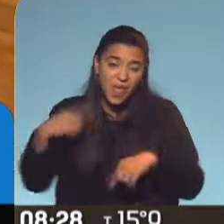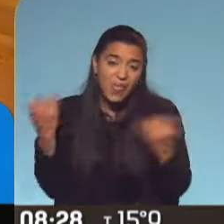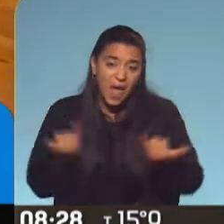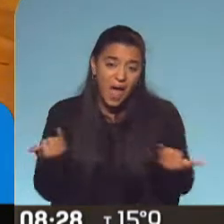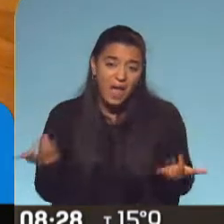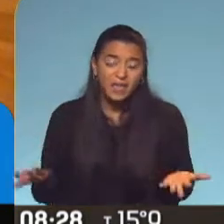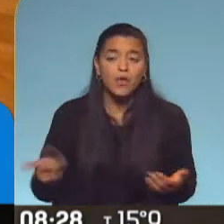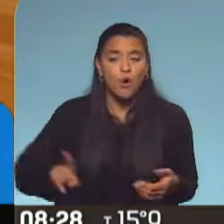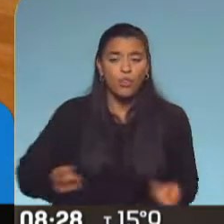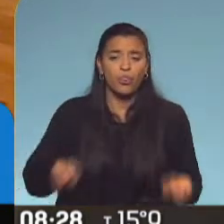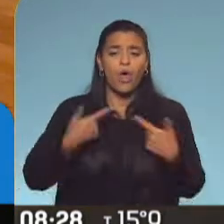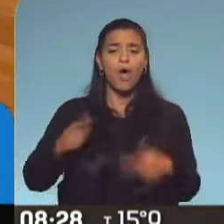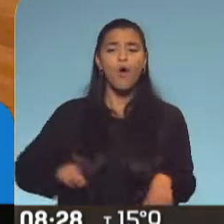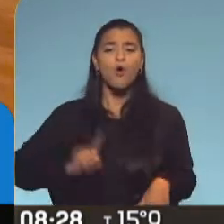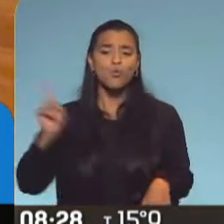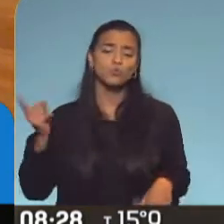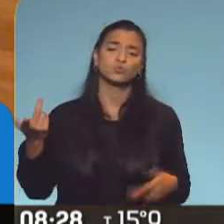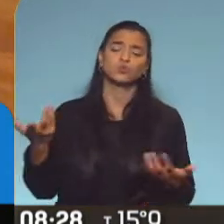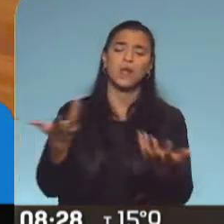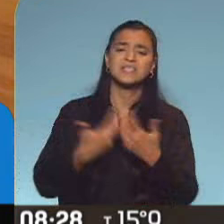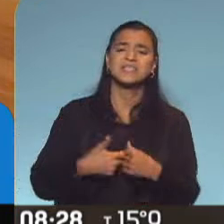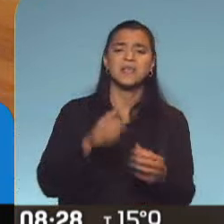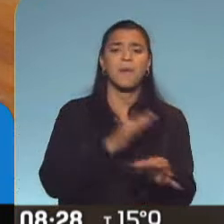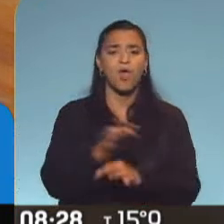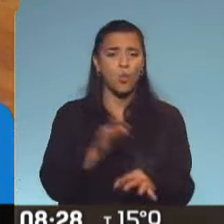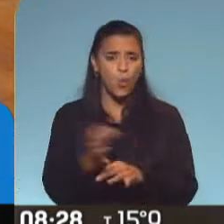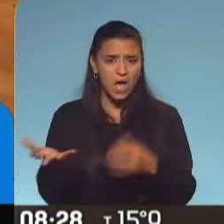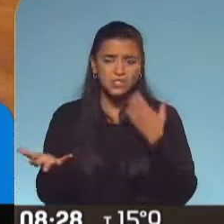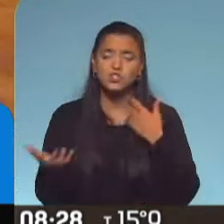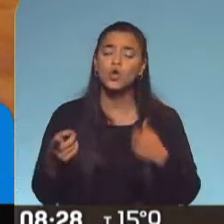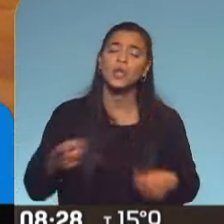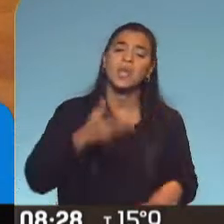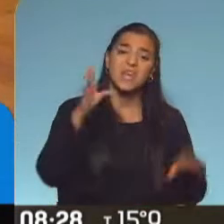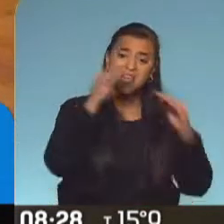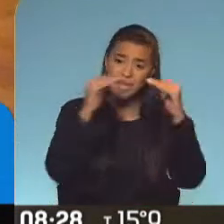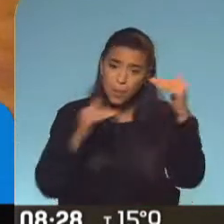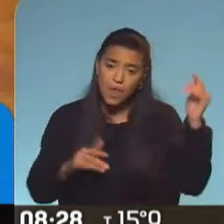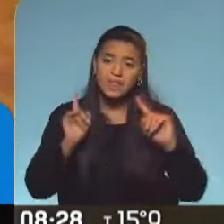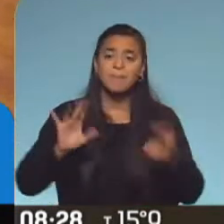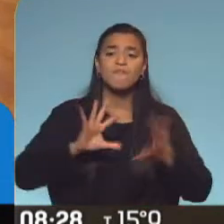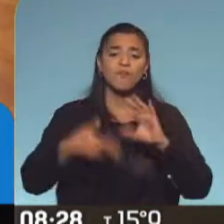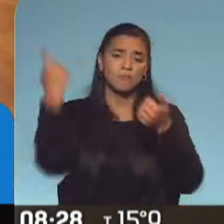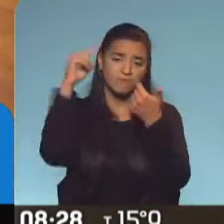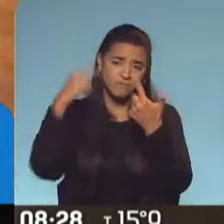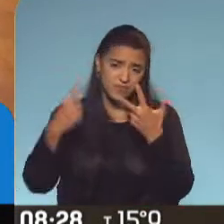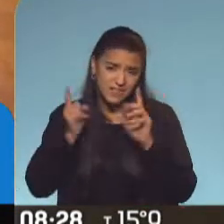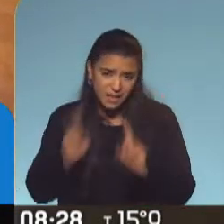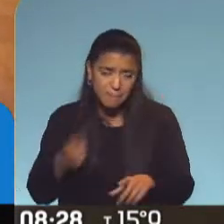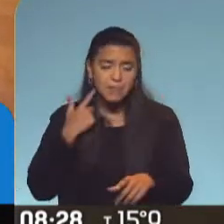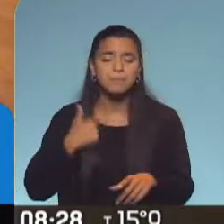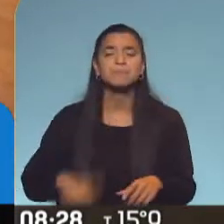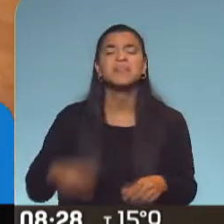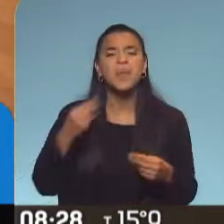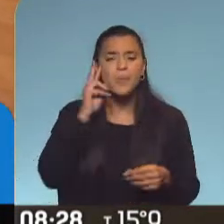llena de orgullo lo que es nuestro sistema educativo, ¿no? En sus niveles y también en sus modalidades. ¿Y qué